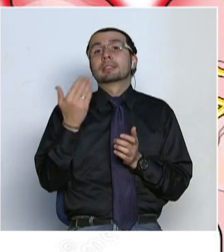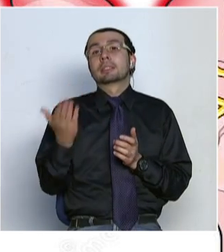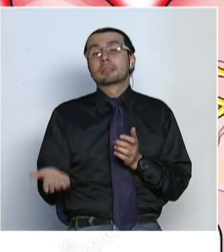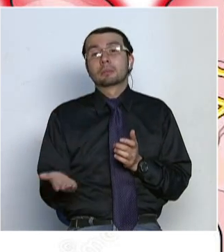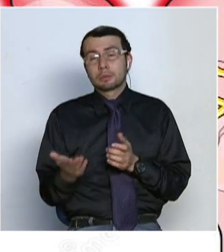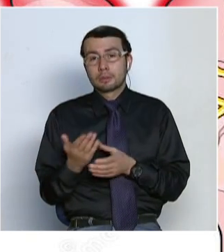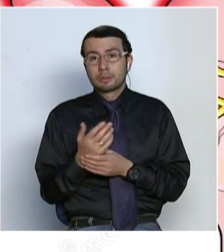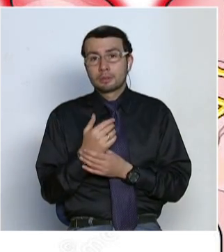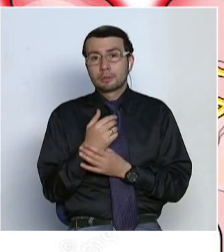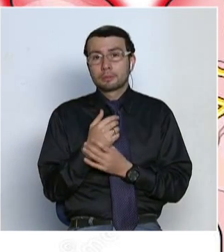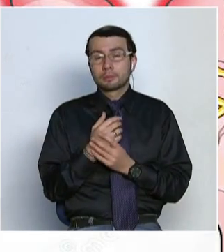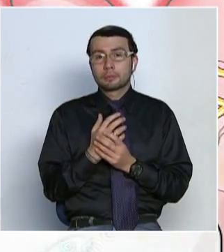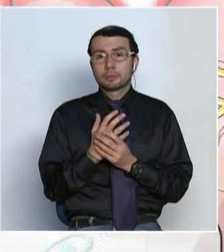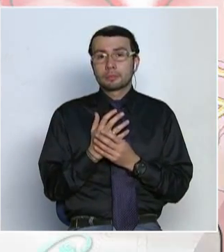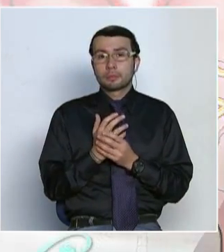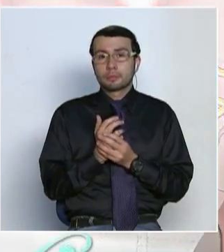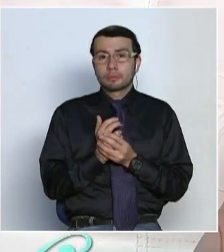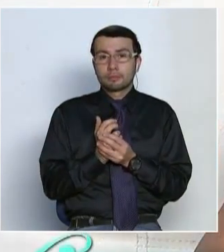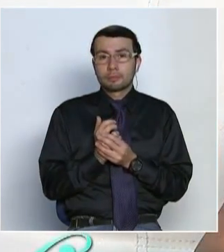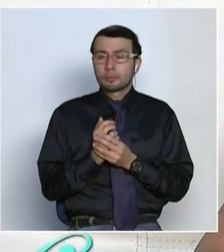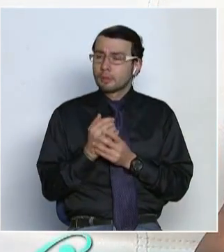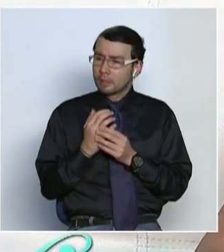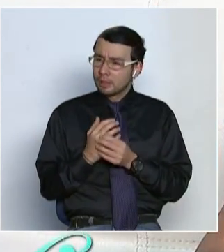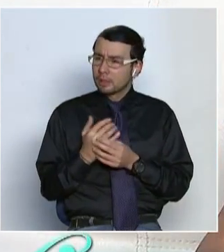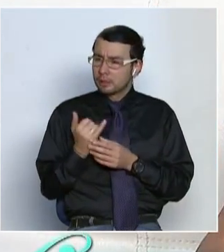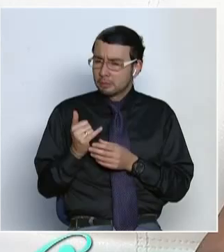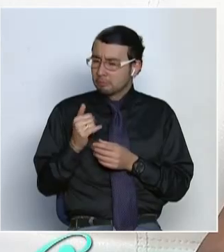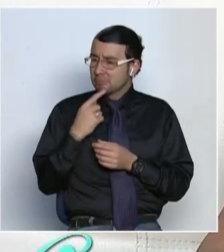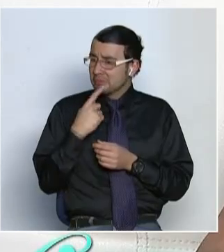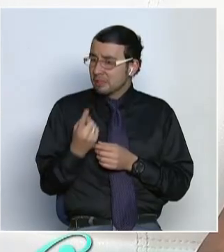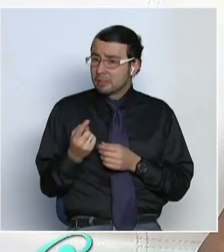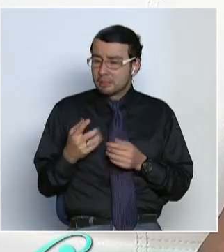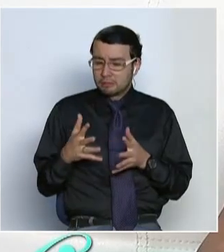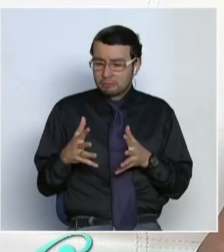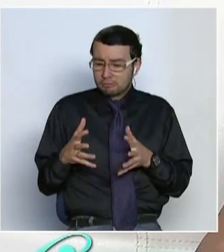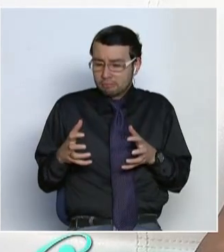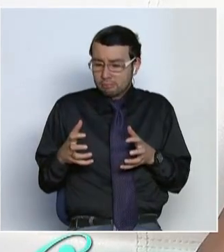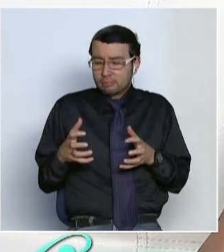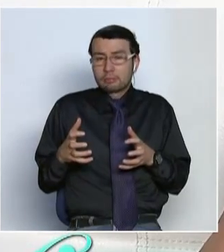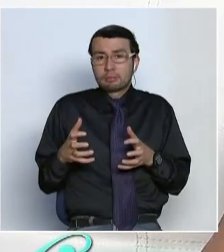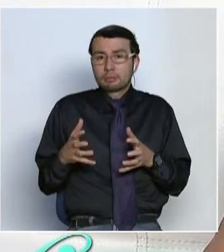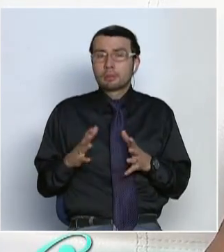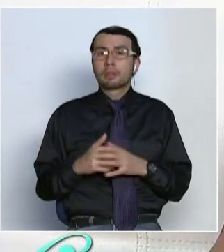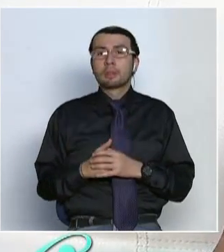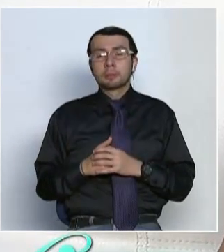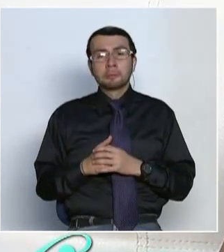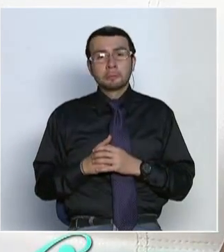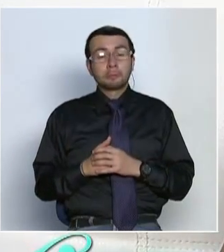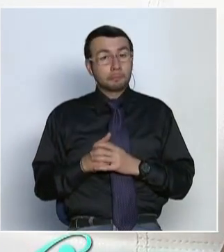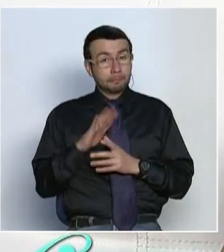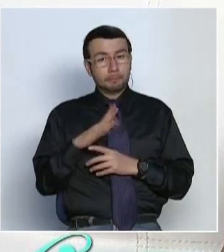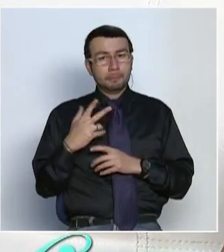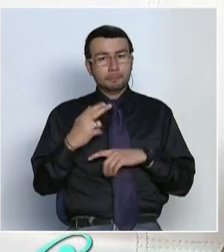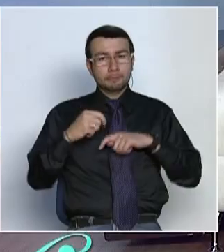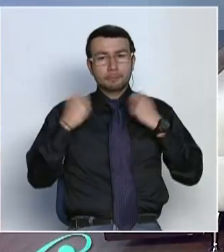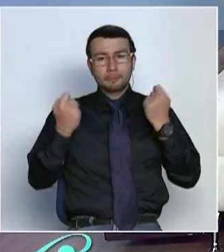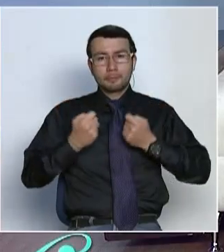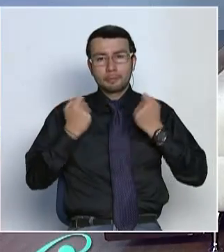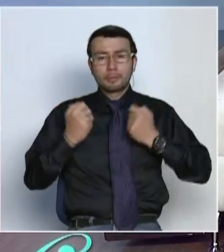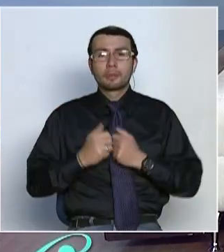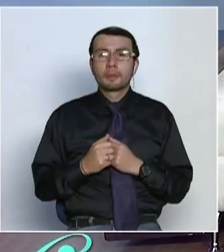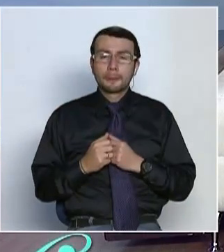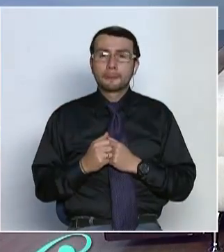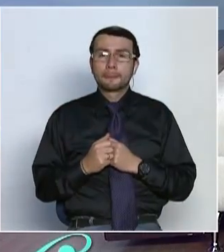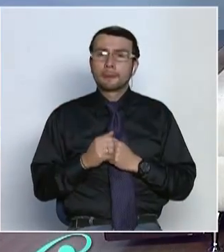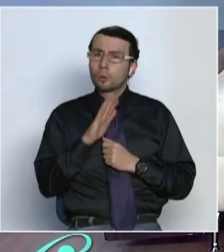llegó yo digo que es como dedo en gatillo, esa enfermedad que llaman. Ok. Vamos a ir a este corte de comerciales para que